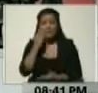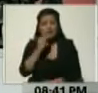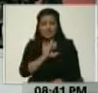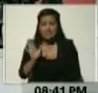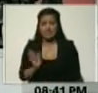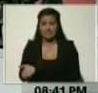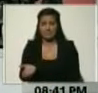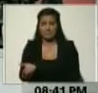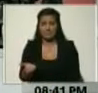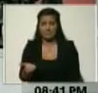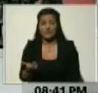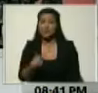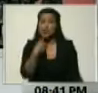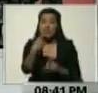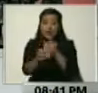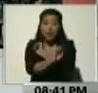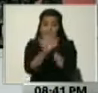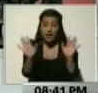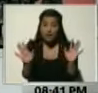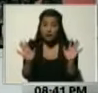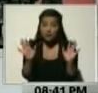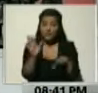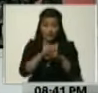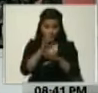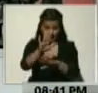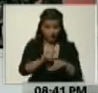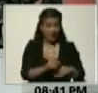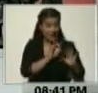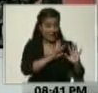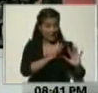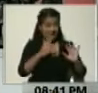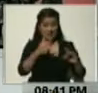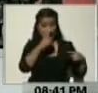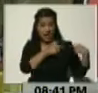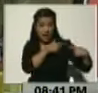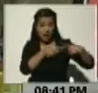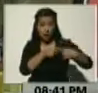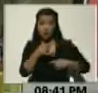Digo esto, porque después de 17 años de revolución,